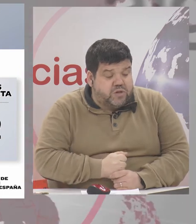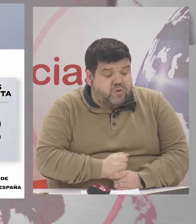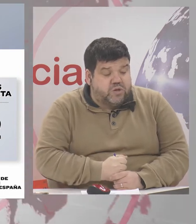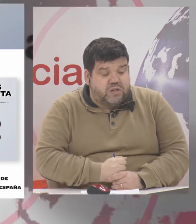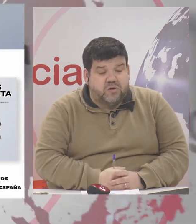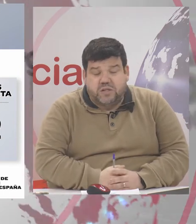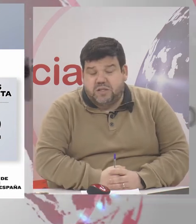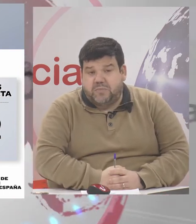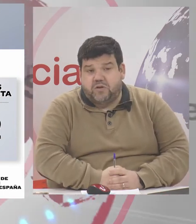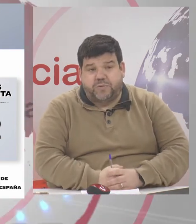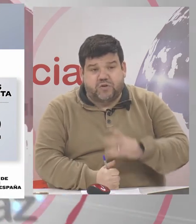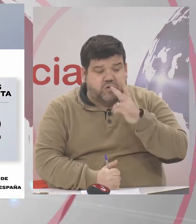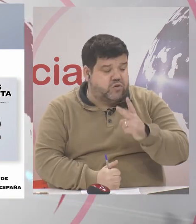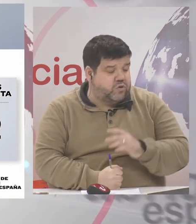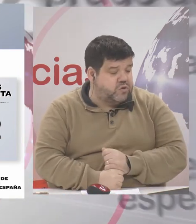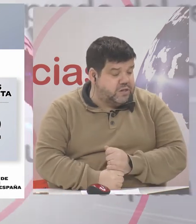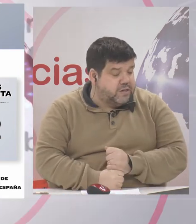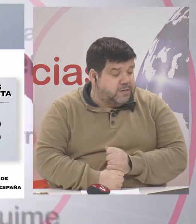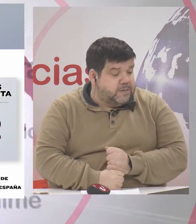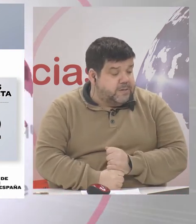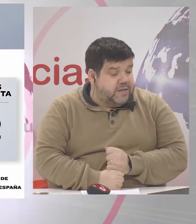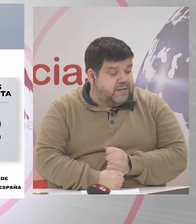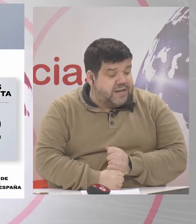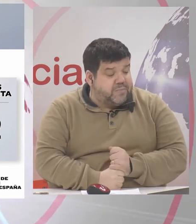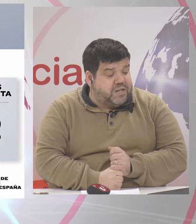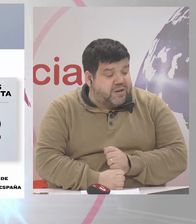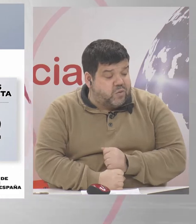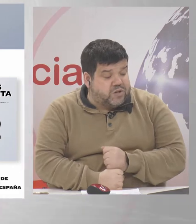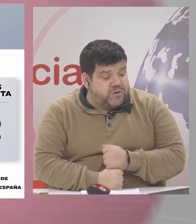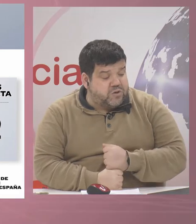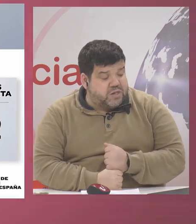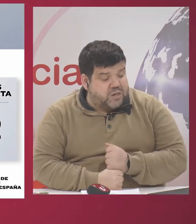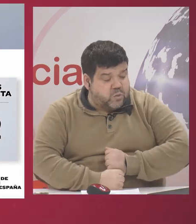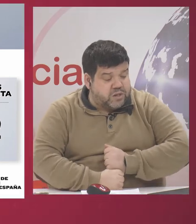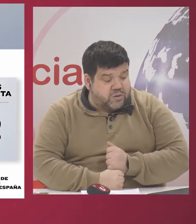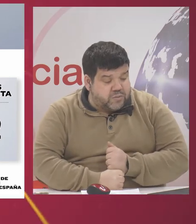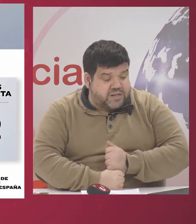tenemos 1.287.000 dos personas con dos dosis. Se han administrado